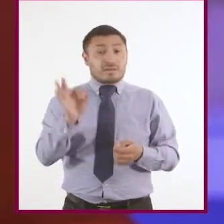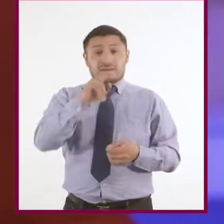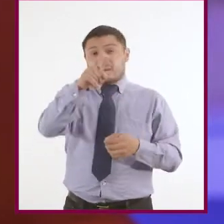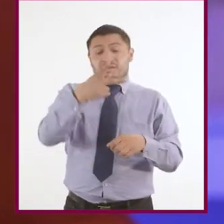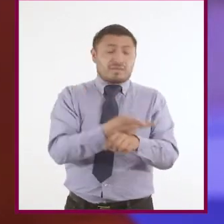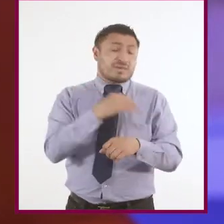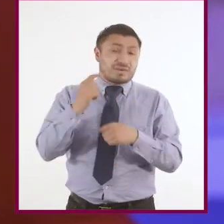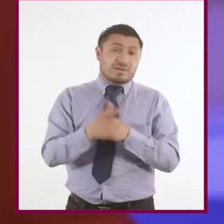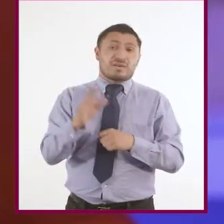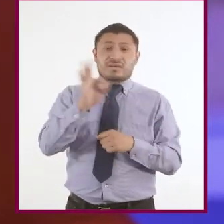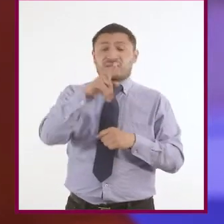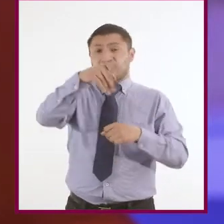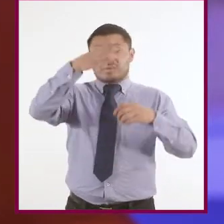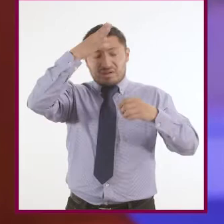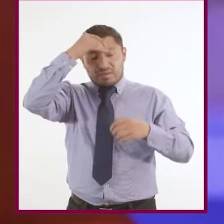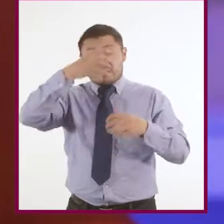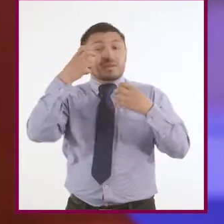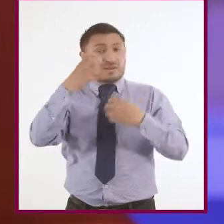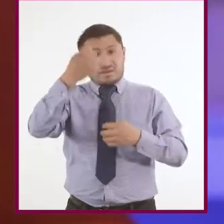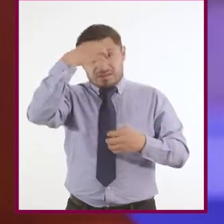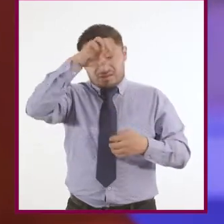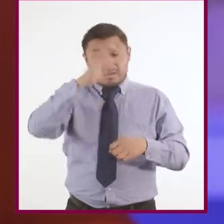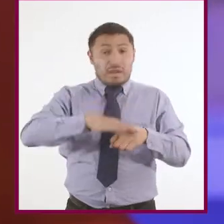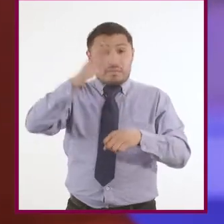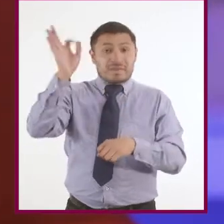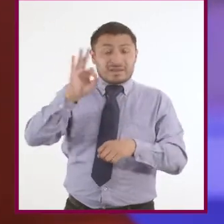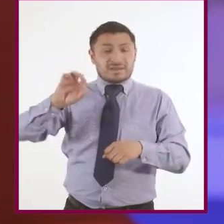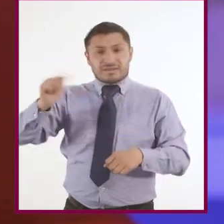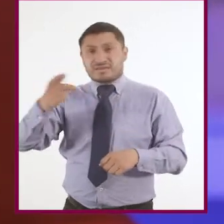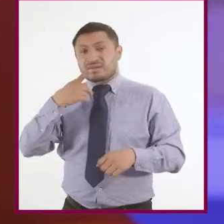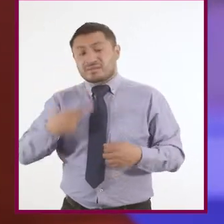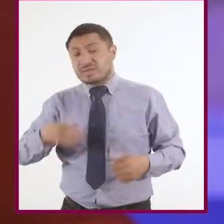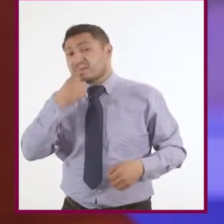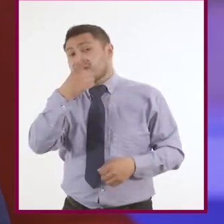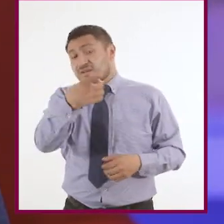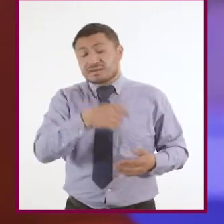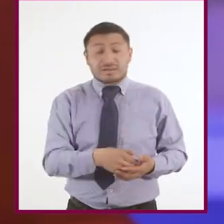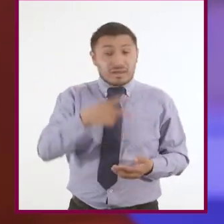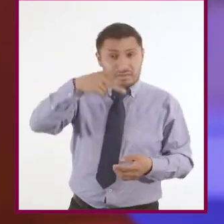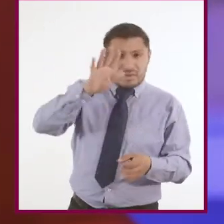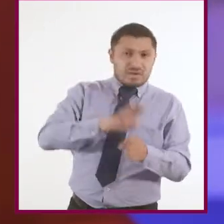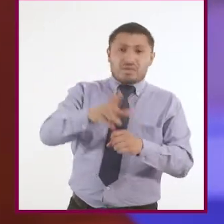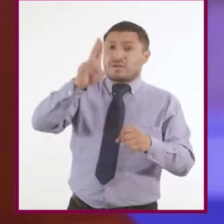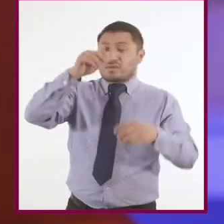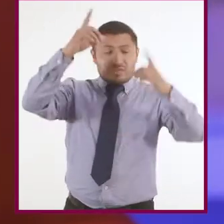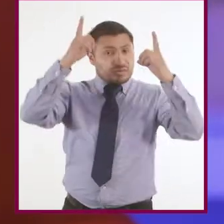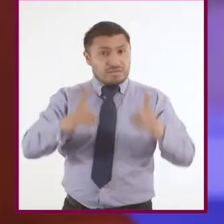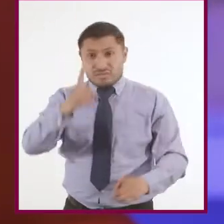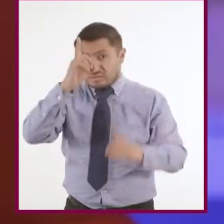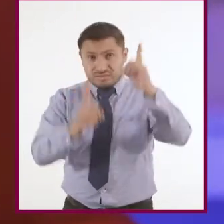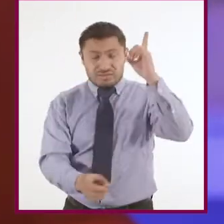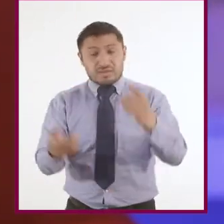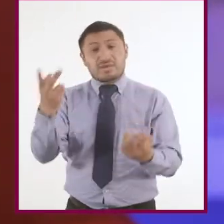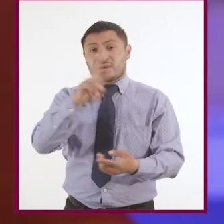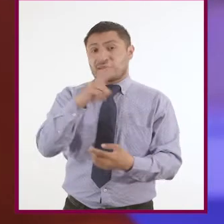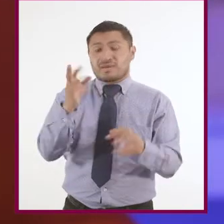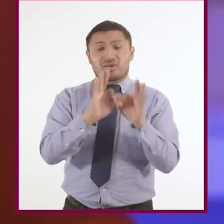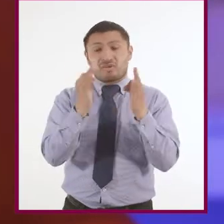a ti, seguramente aprenderás de esa experiencia más que si te la cuenta otra persona. Pero de lo que no hay duda es que de ambas se aprende, una por